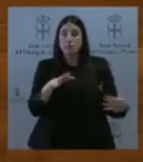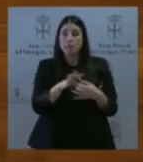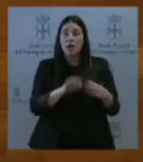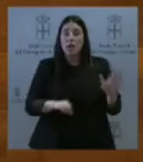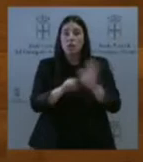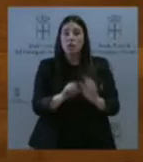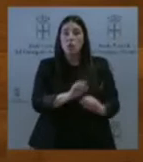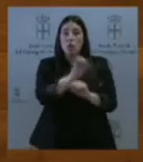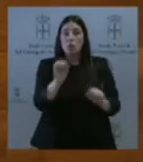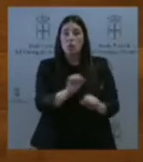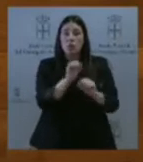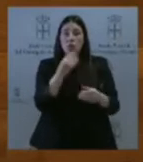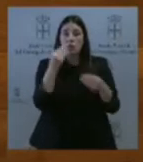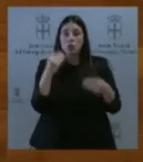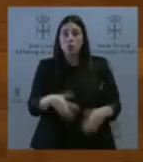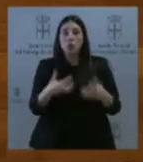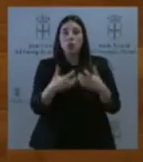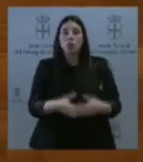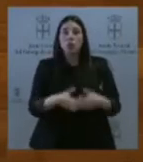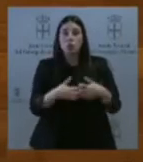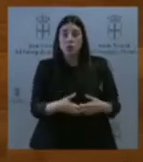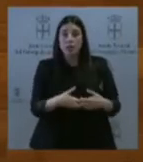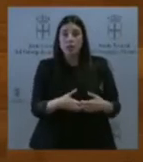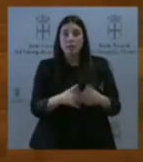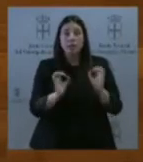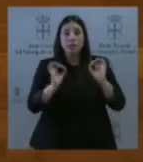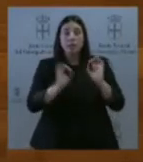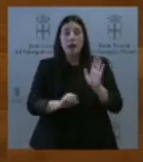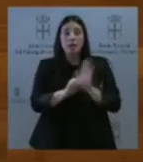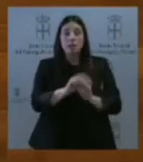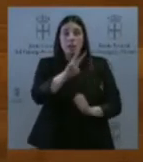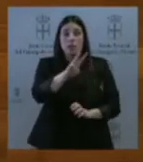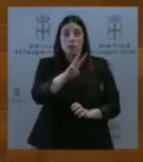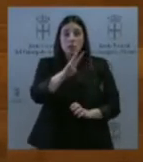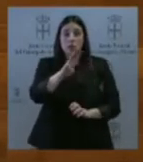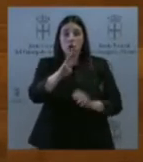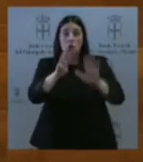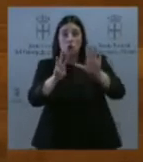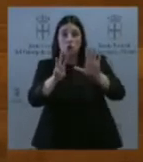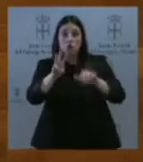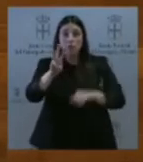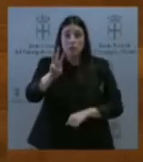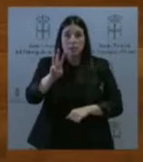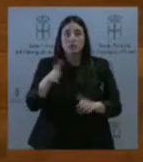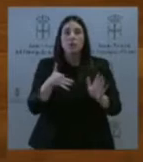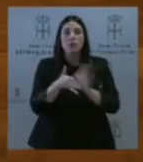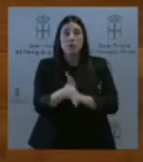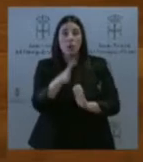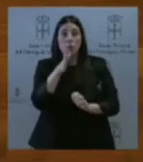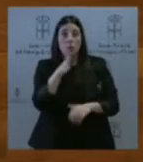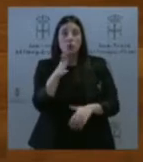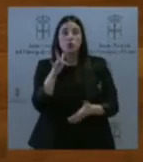industrial, que ya en concreto el artículo 383. Y esto lle de manera porque al tiempo de tramitar el Plan Xeneral de Uvieu